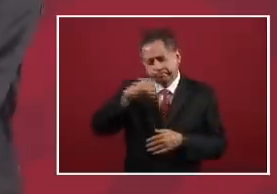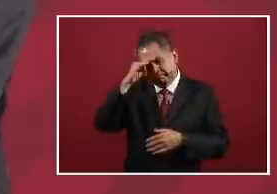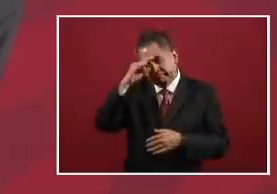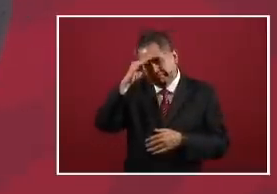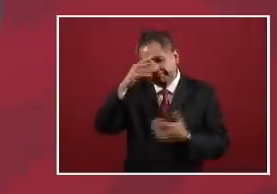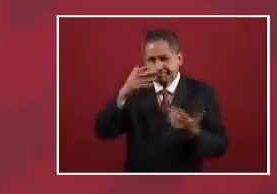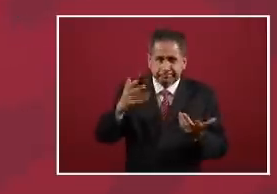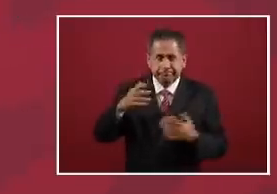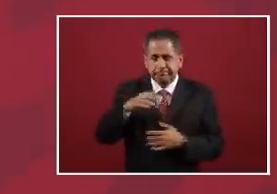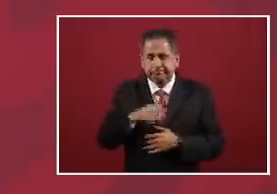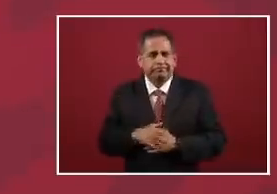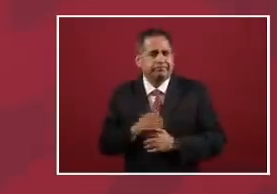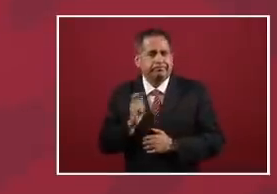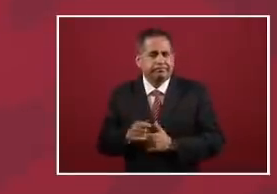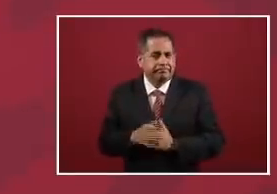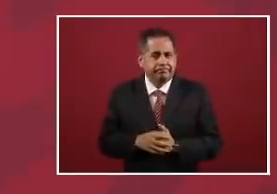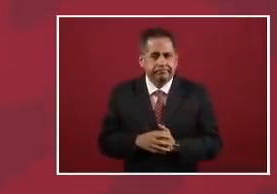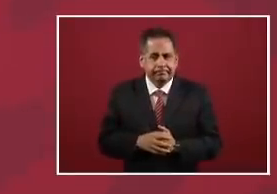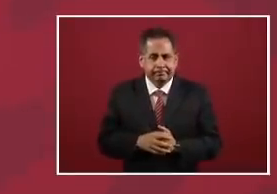considerar que